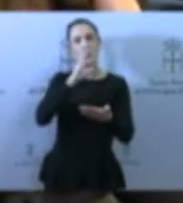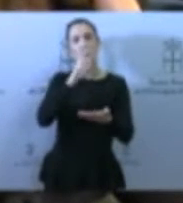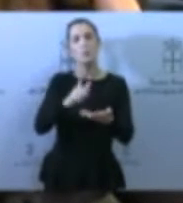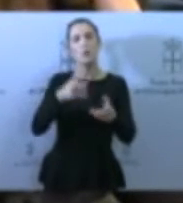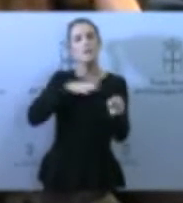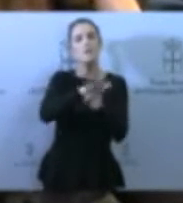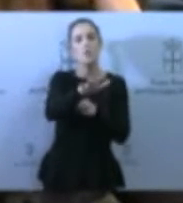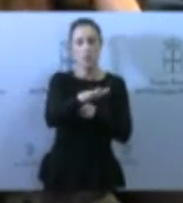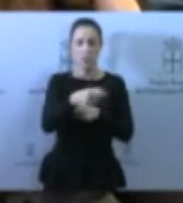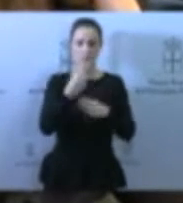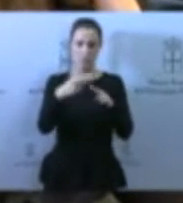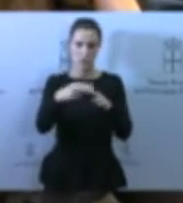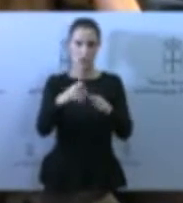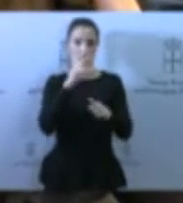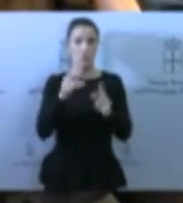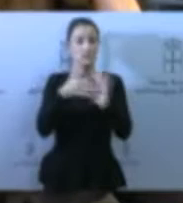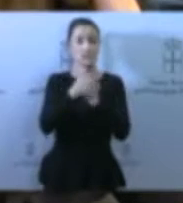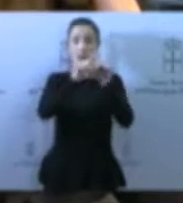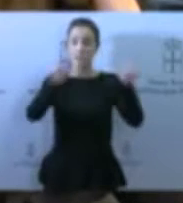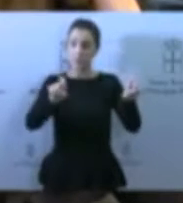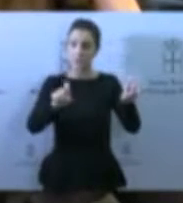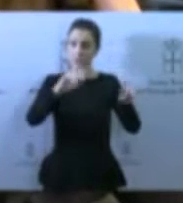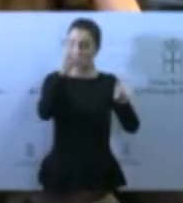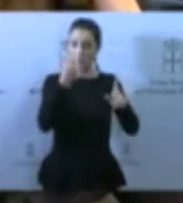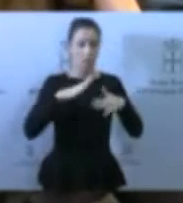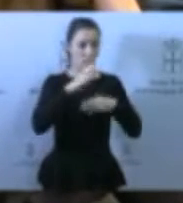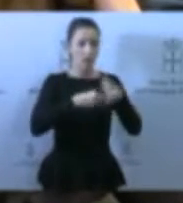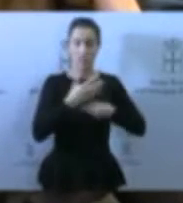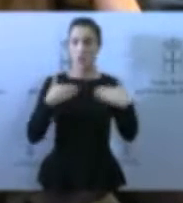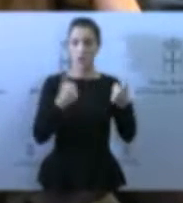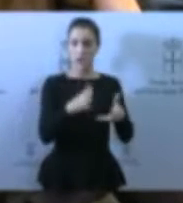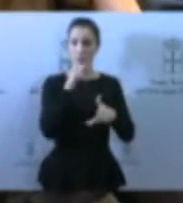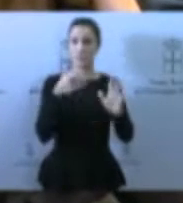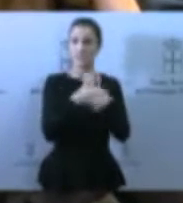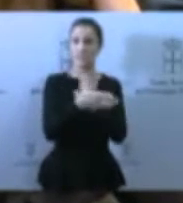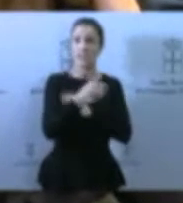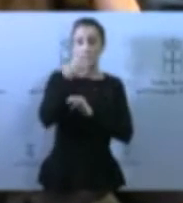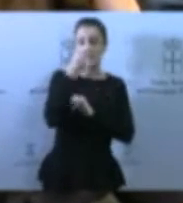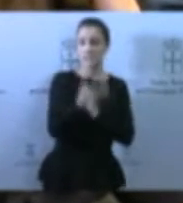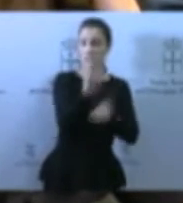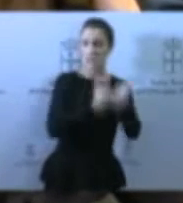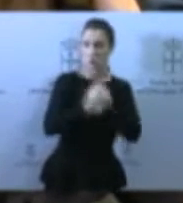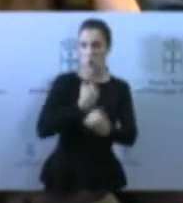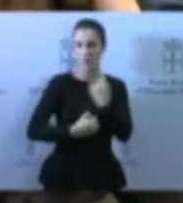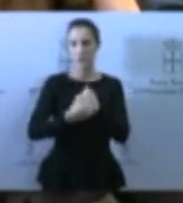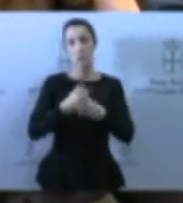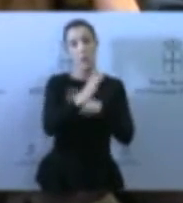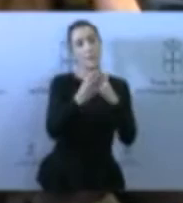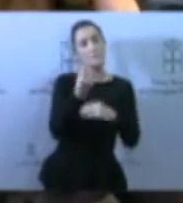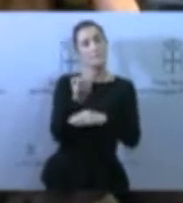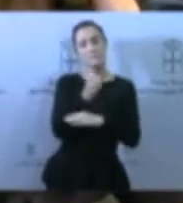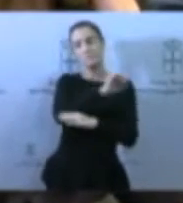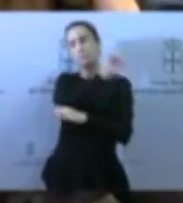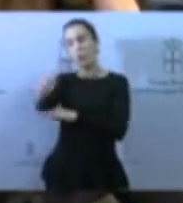favor de las eléctricas, que sistemáticamente anteponen los sus beneficios económicos a los intereses y necesidades de la xente, de la ciudadanía. Y